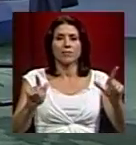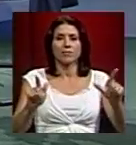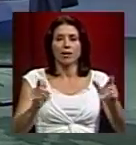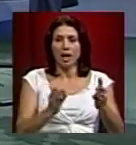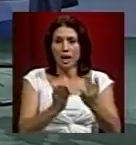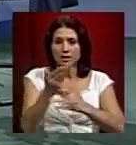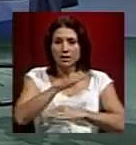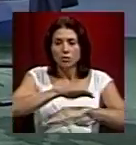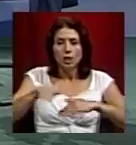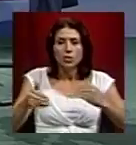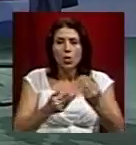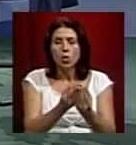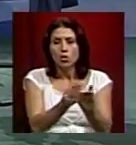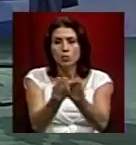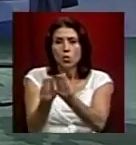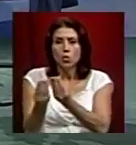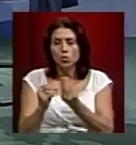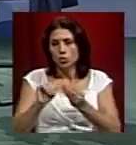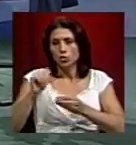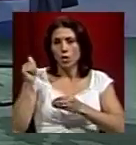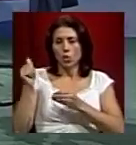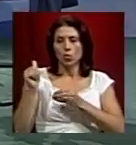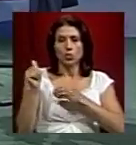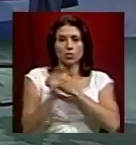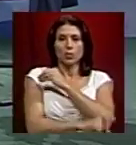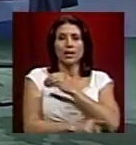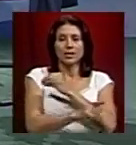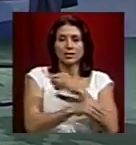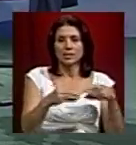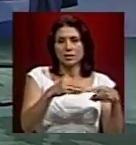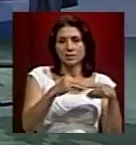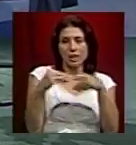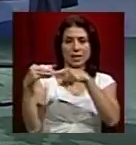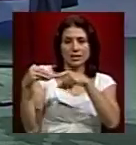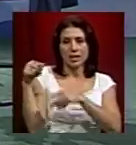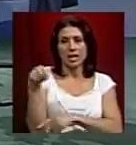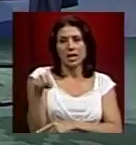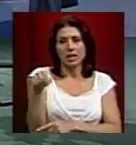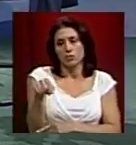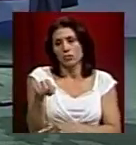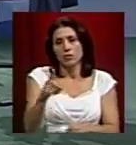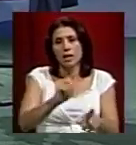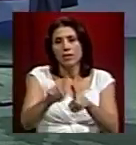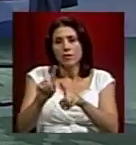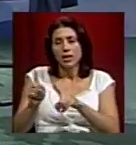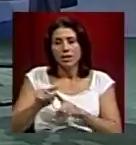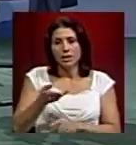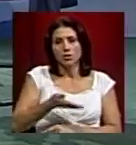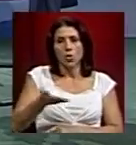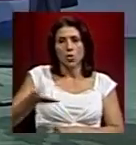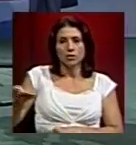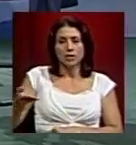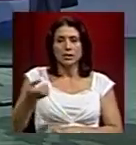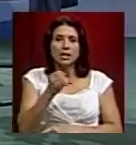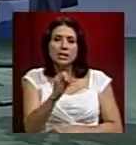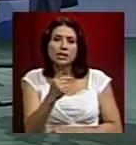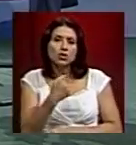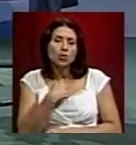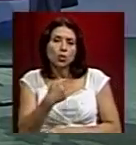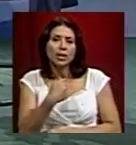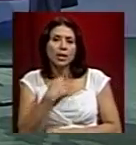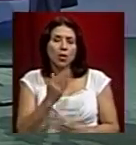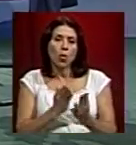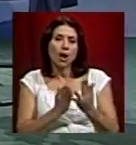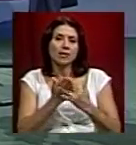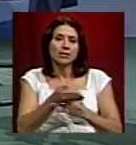esos productos que otros países se especializan en, ¿verdad?, digamos, en diferentes cosas, y si yo tengo acceso